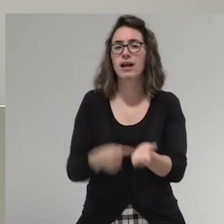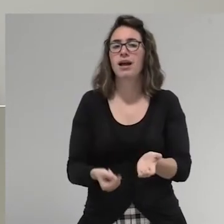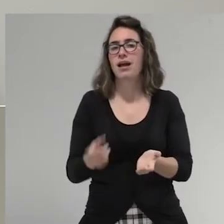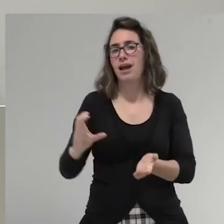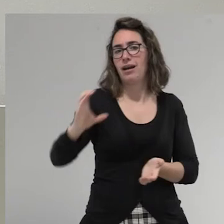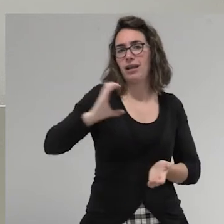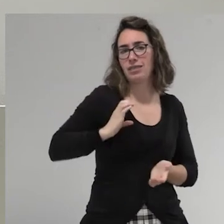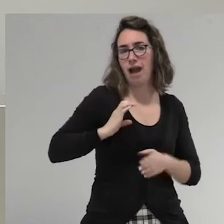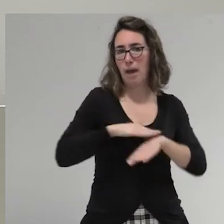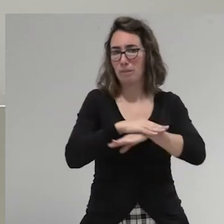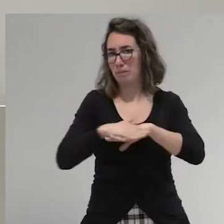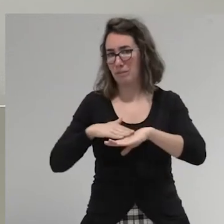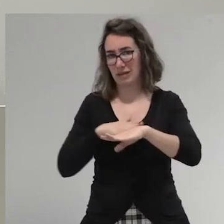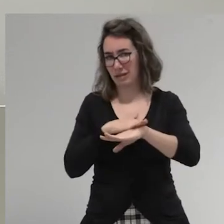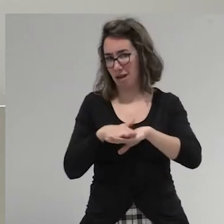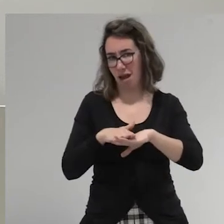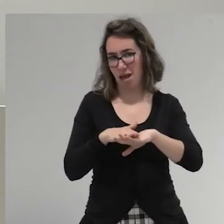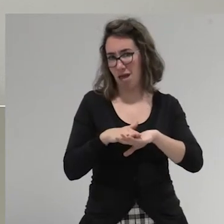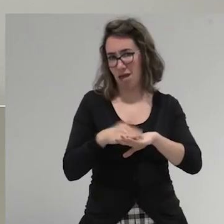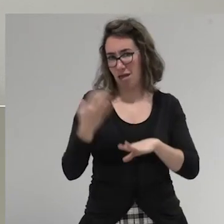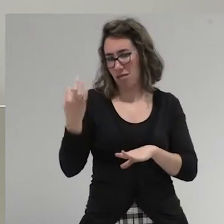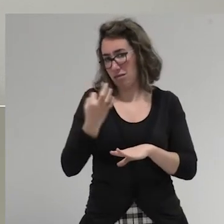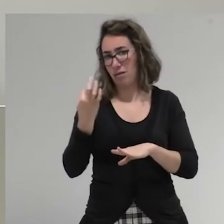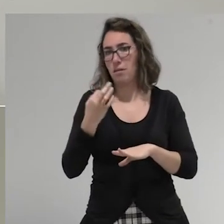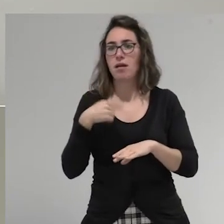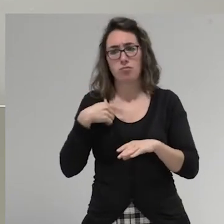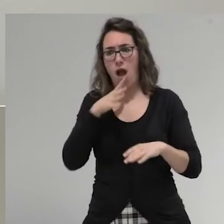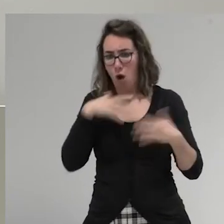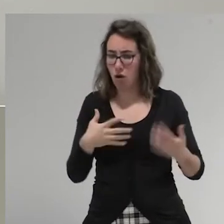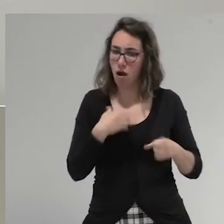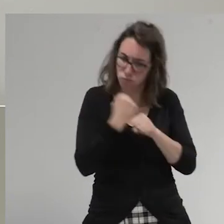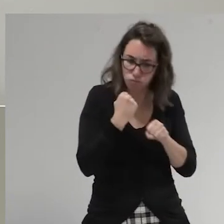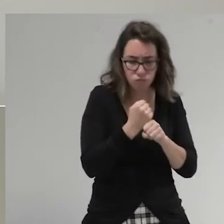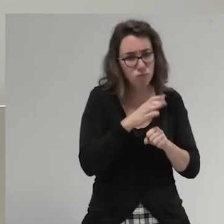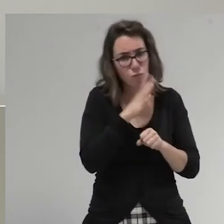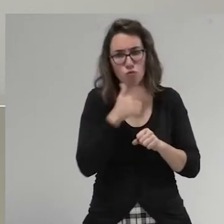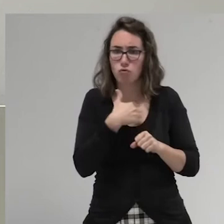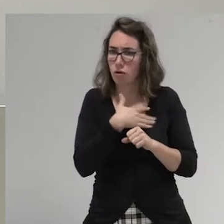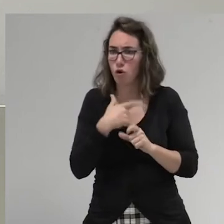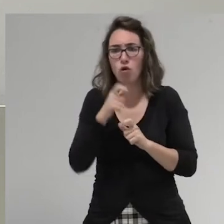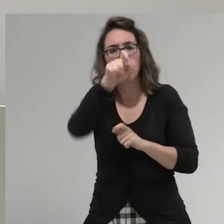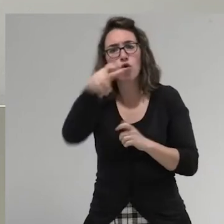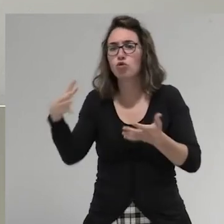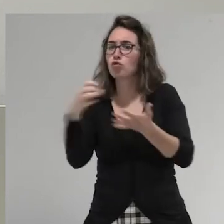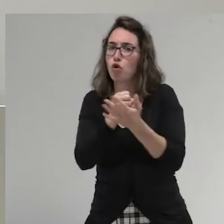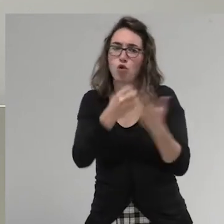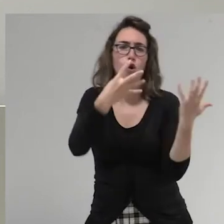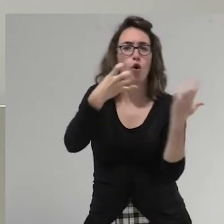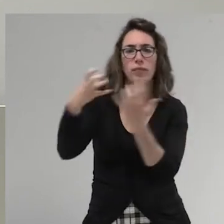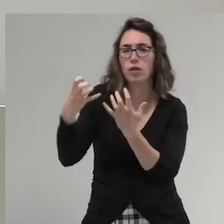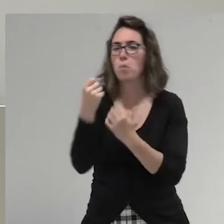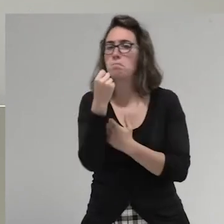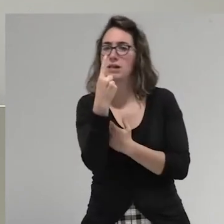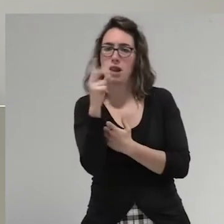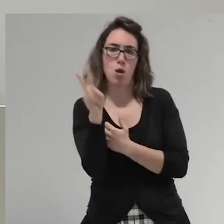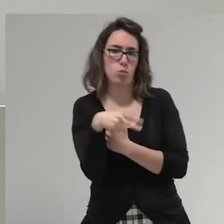incondicional, que aquí se está trabajando para que todo el mundo pueda tener una renta básica por lo menos de 900 o 1000 euros,